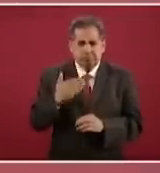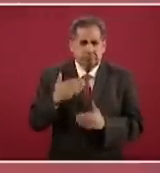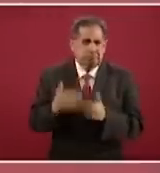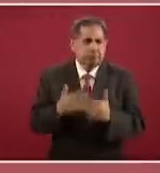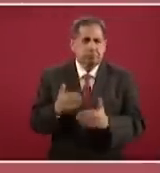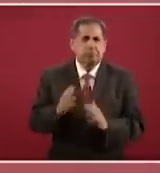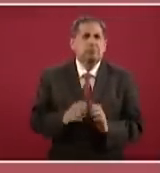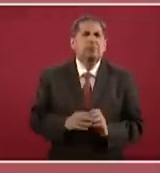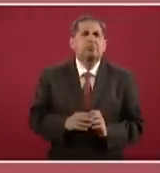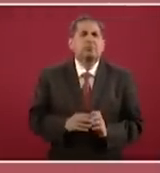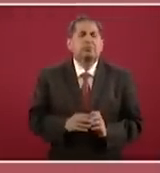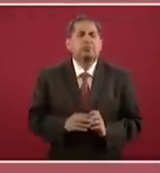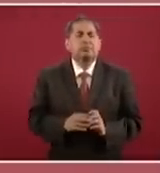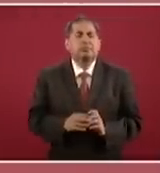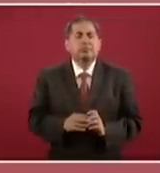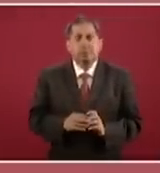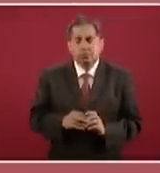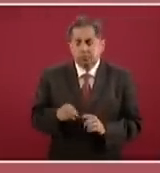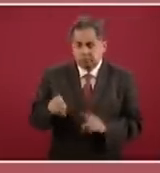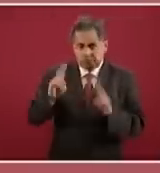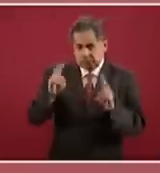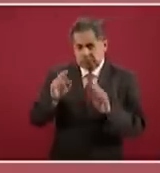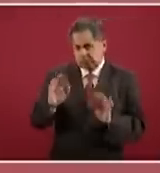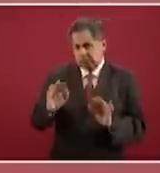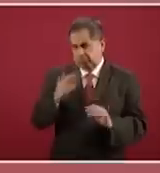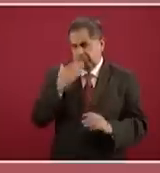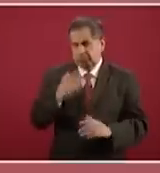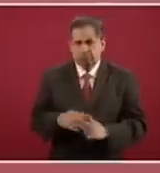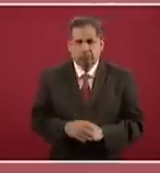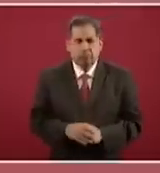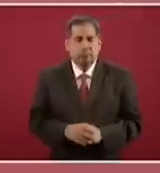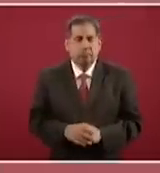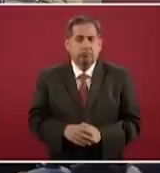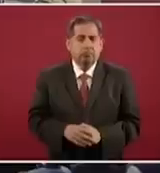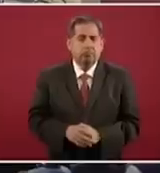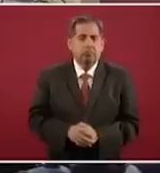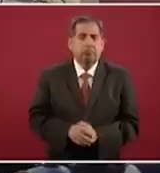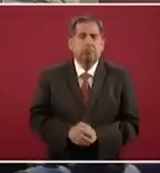En este tema.